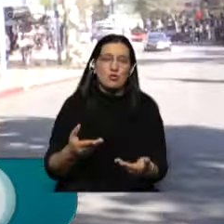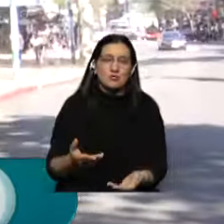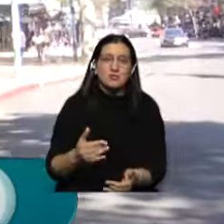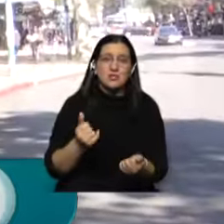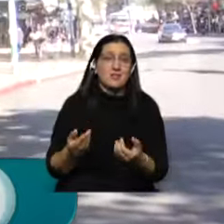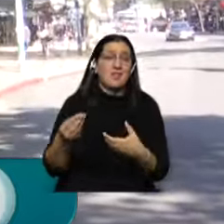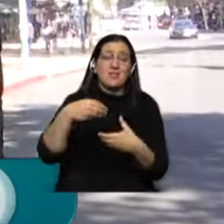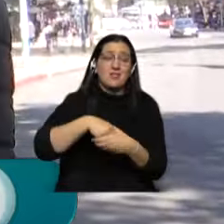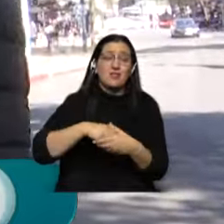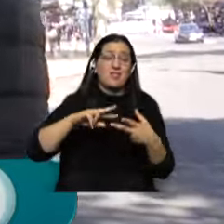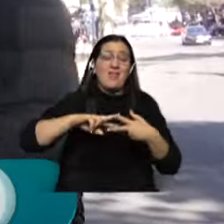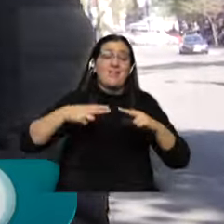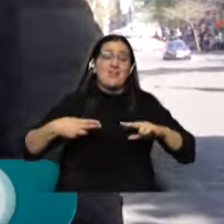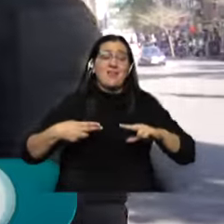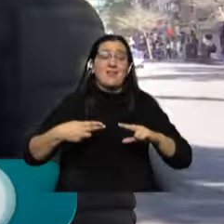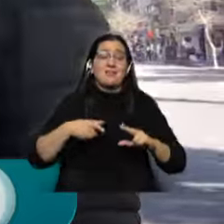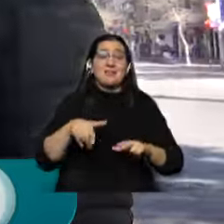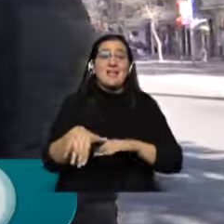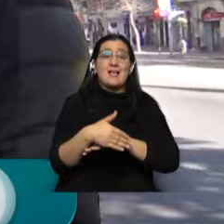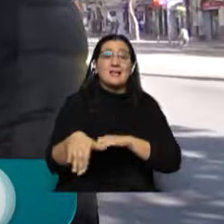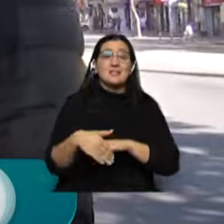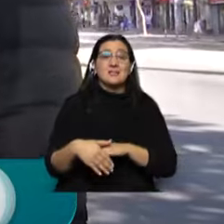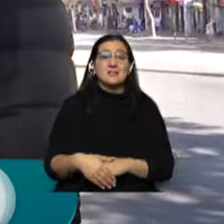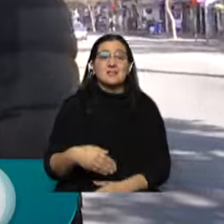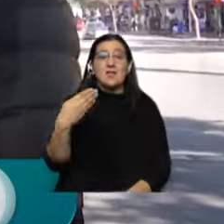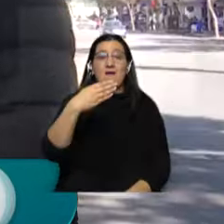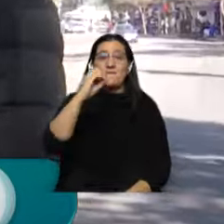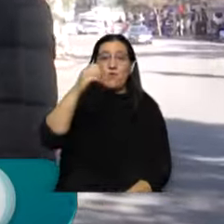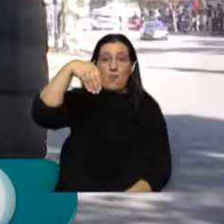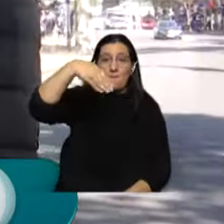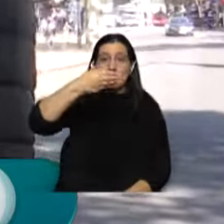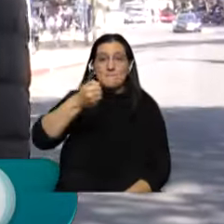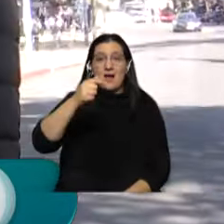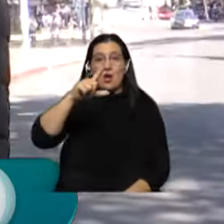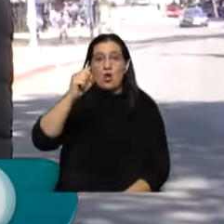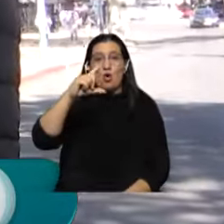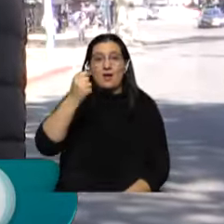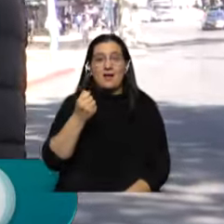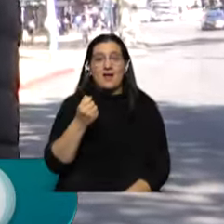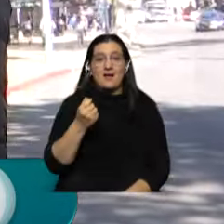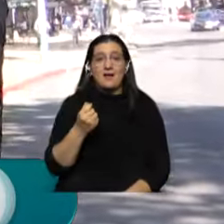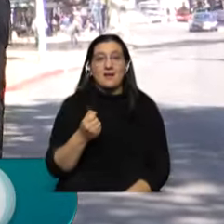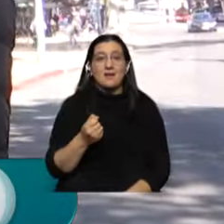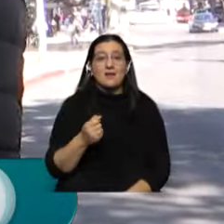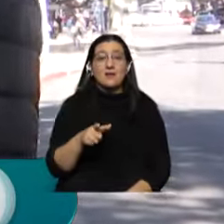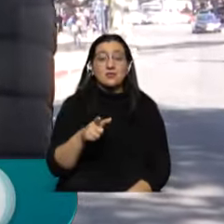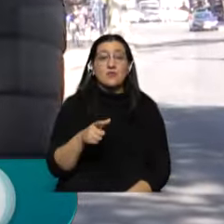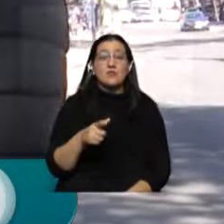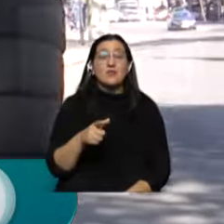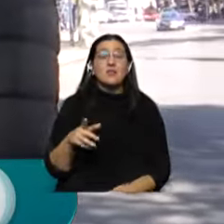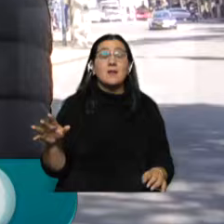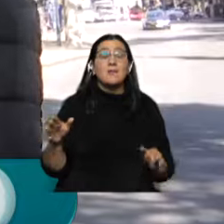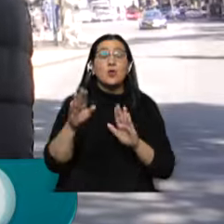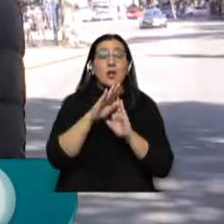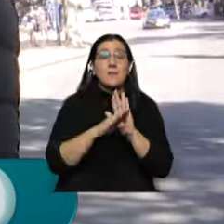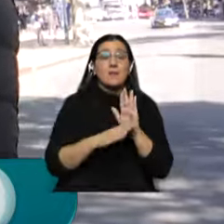forma parte del ADN de estas calles, es La Bomba Loca. Hasta inclusive fue cortina del programa de Petty,